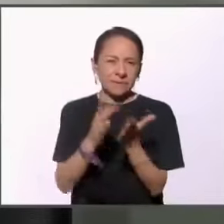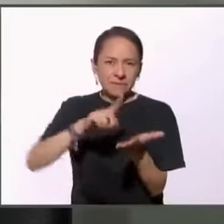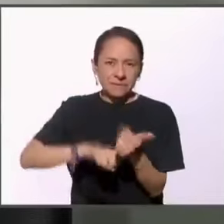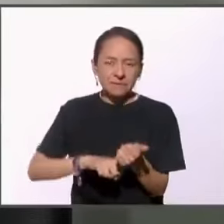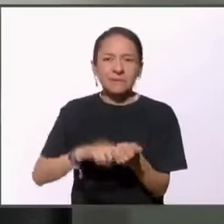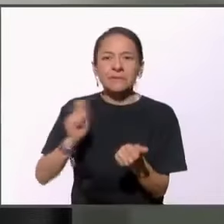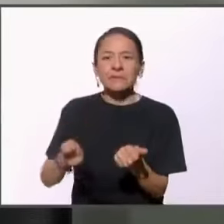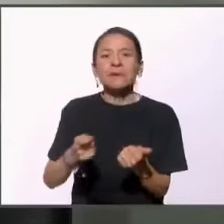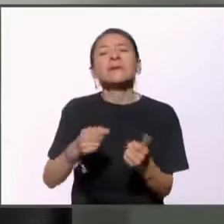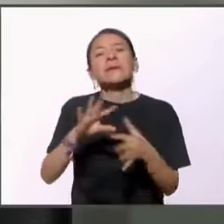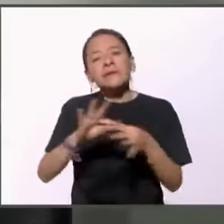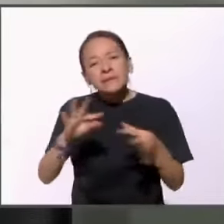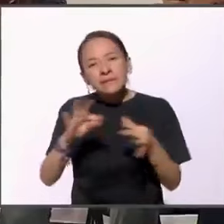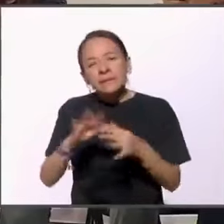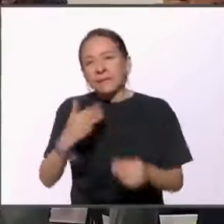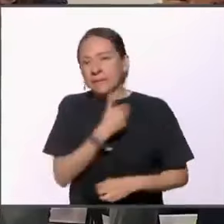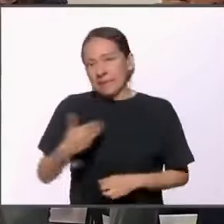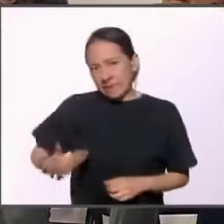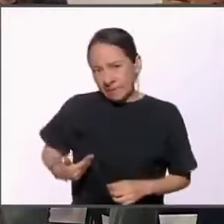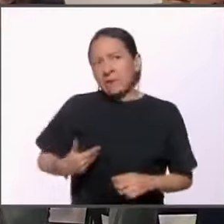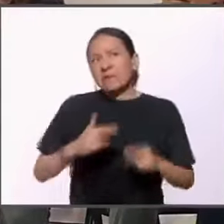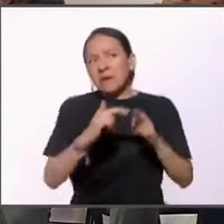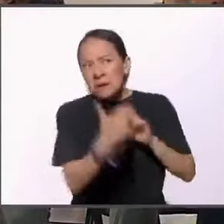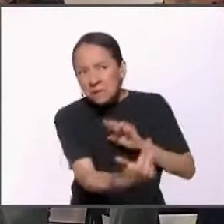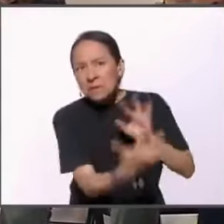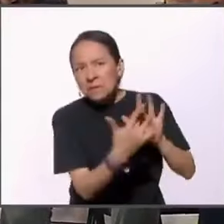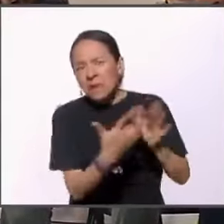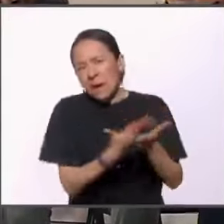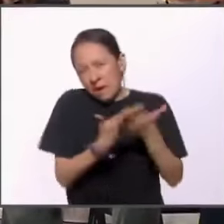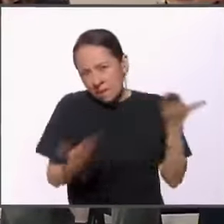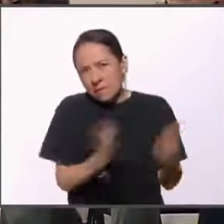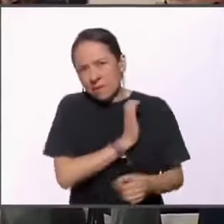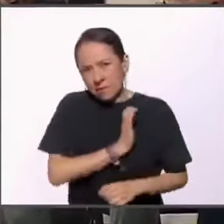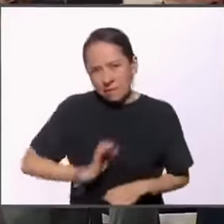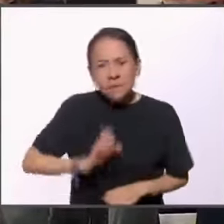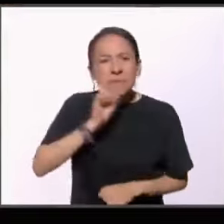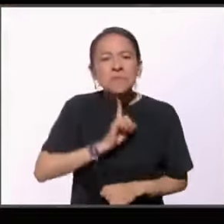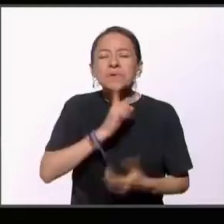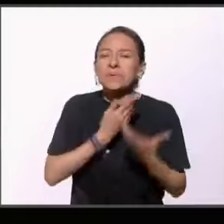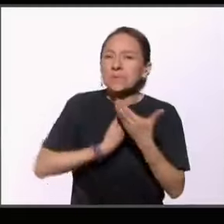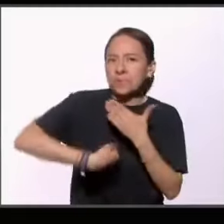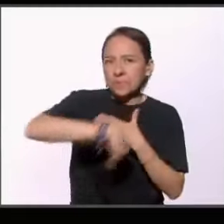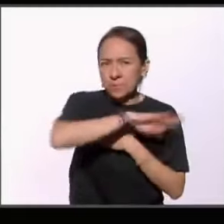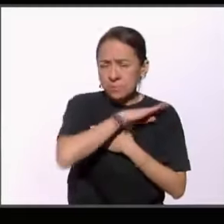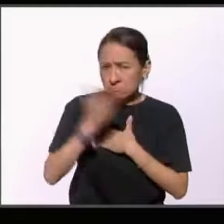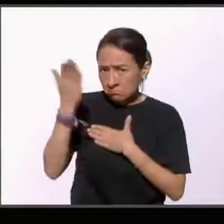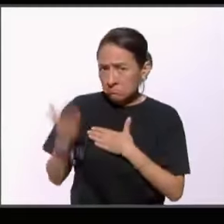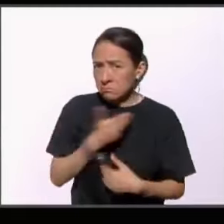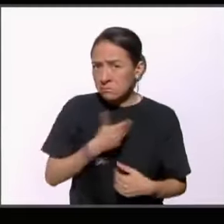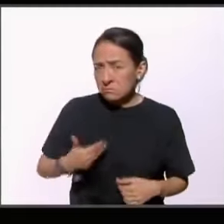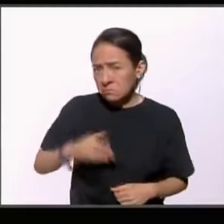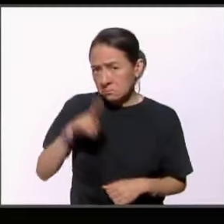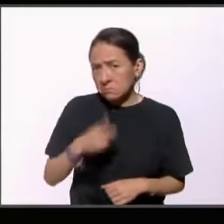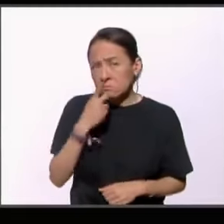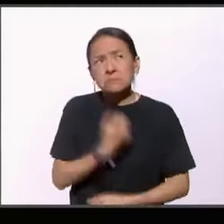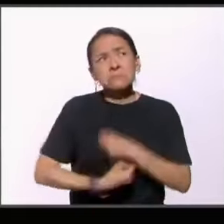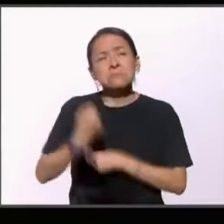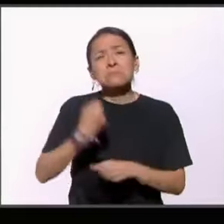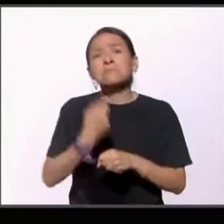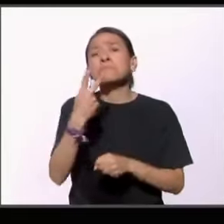el presidente y la ahora aspirante presidencial Claudia Sheinbaum. El primer mandatario describe que en